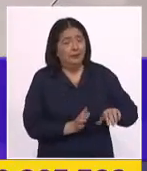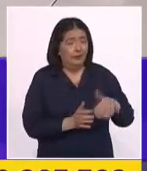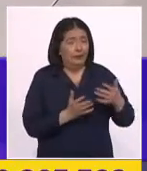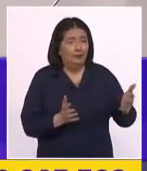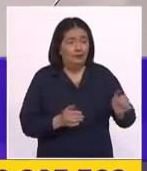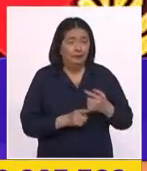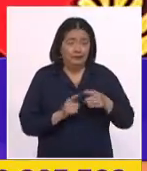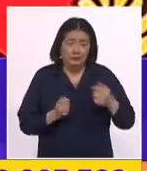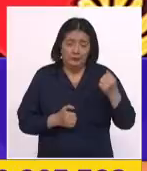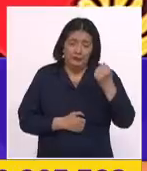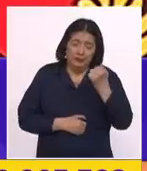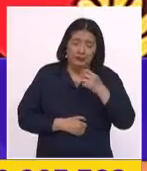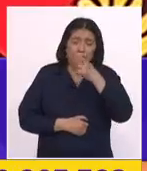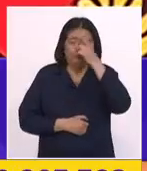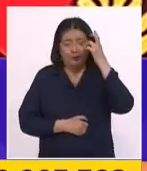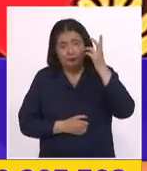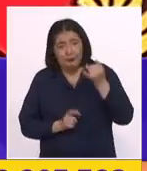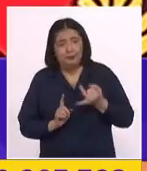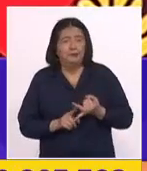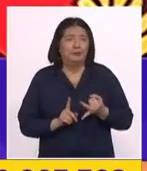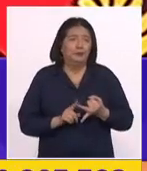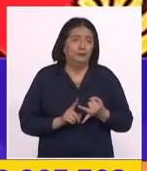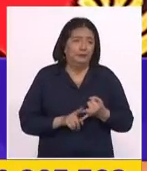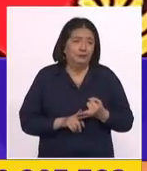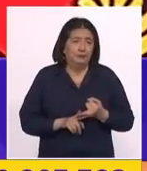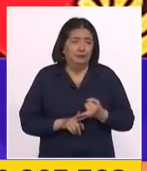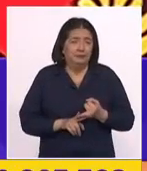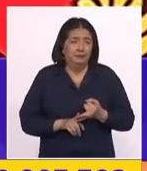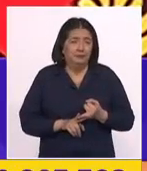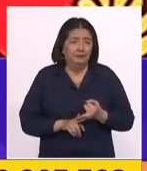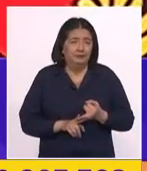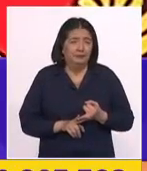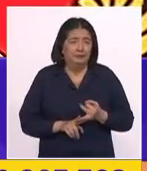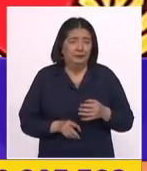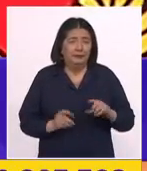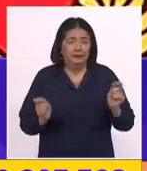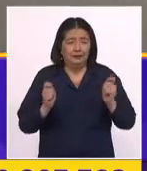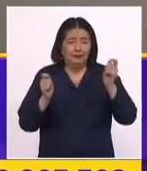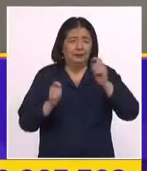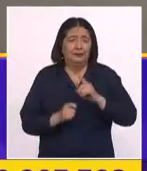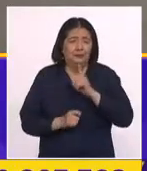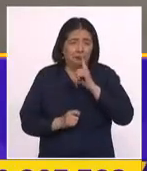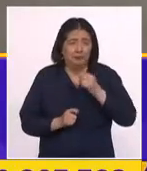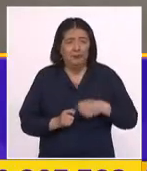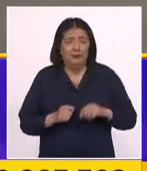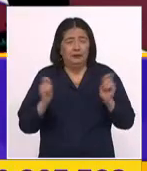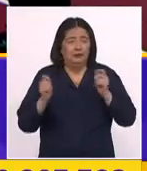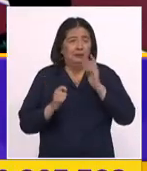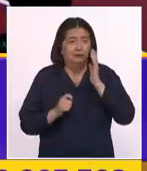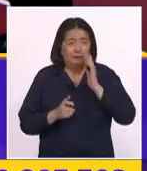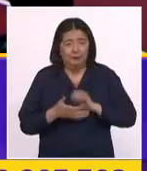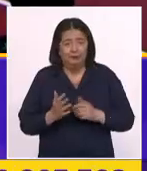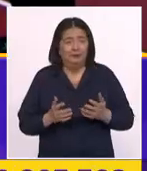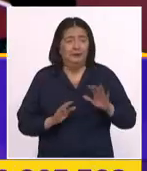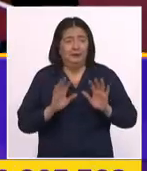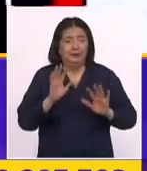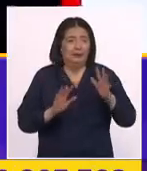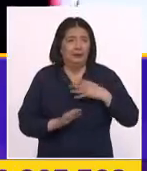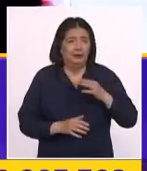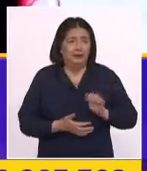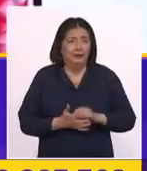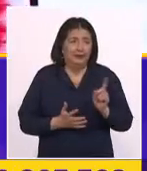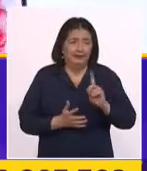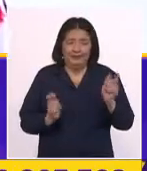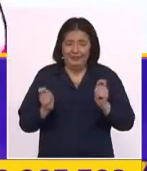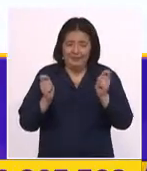a ver, fiestas de promoción, luego Día del Padre, ¿no? Día de la Madre, mis 15 años. No me han hecho